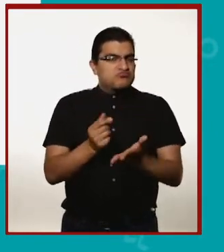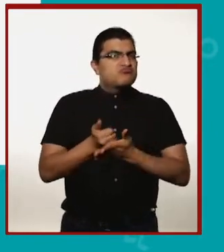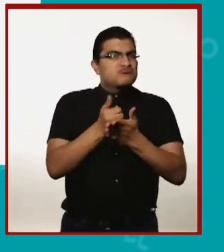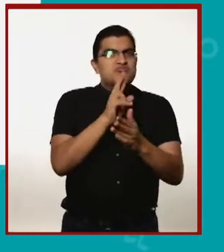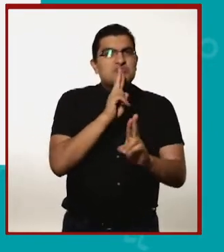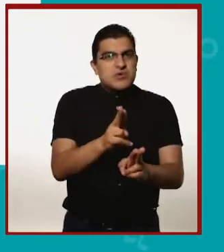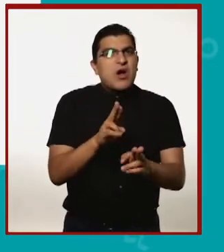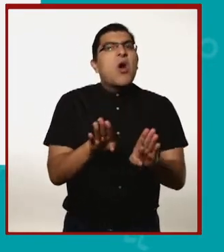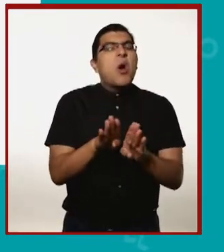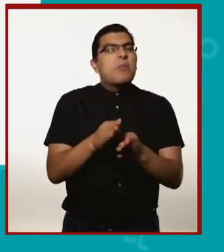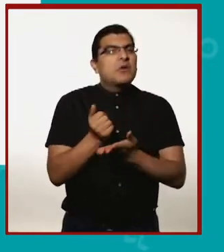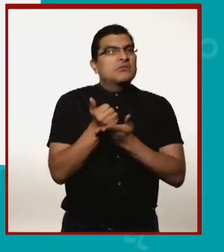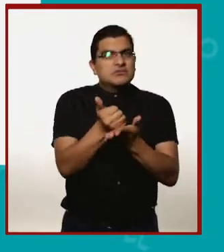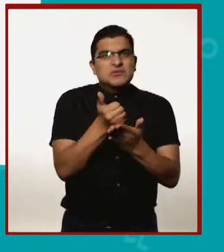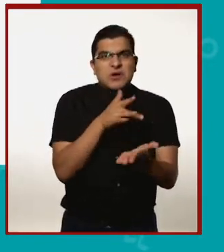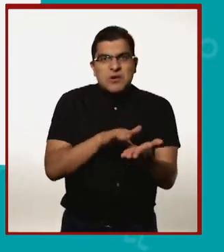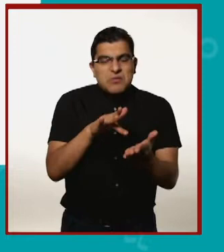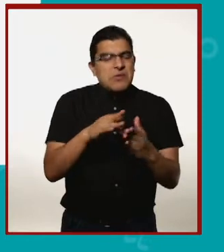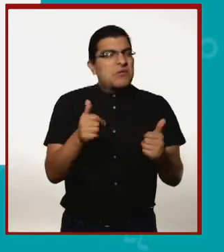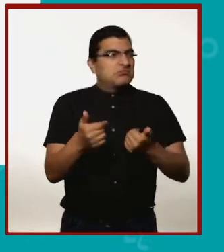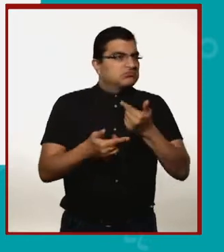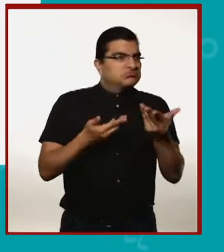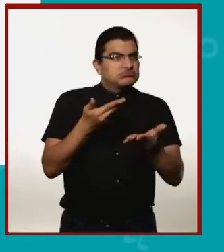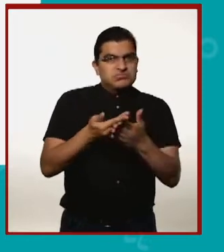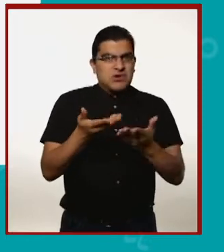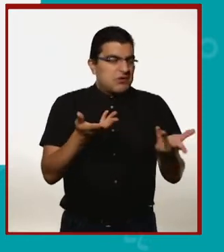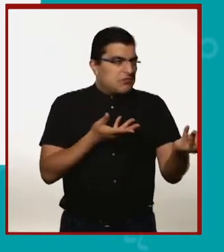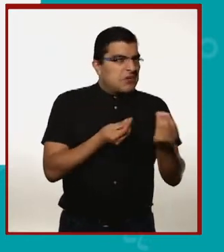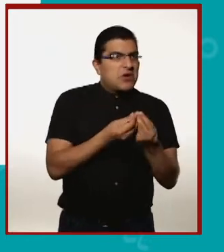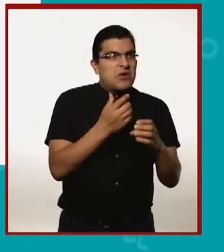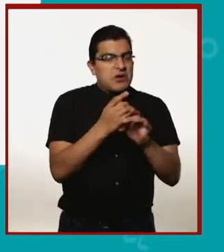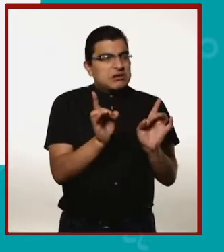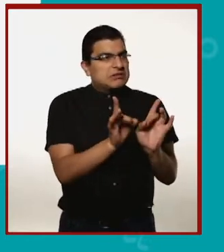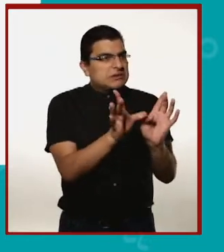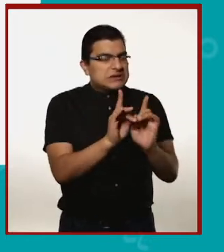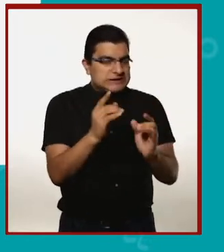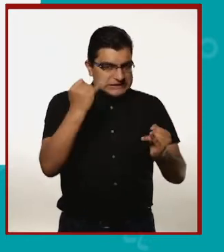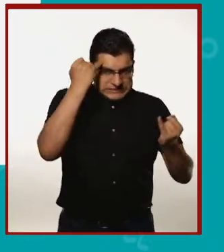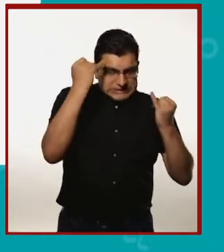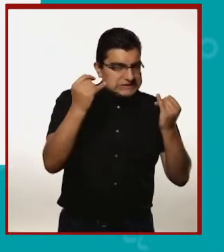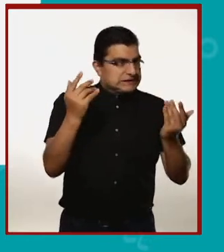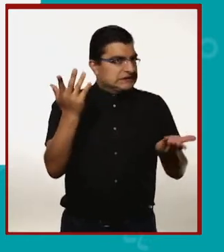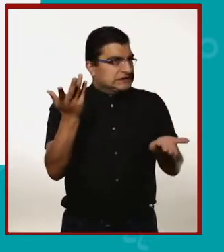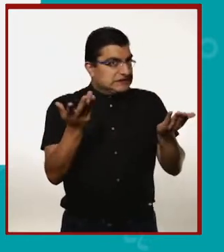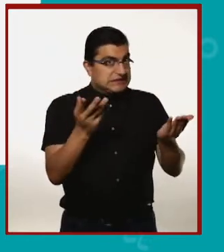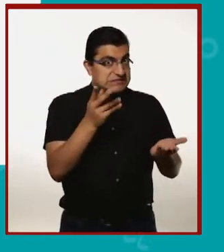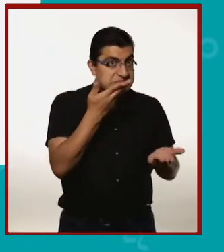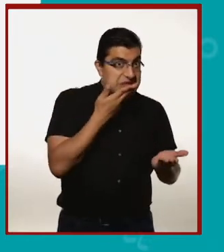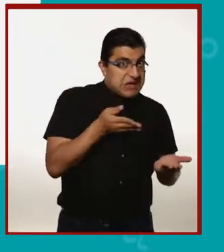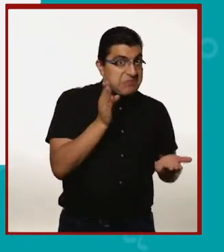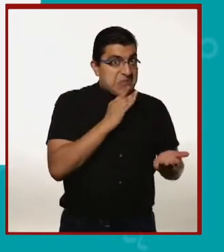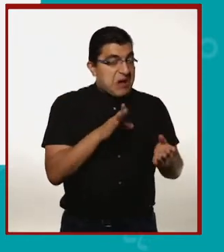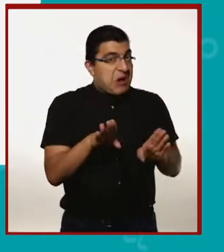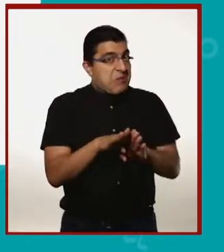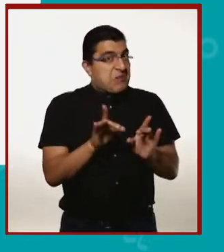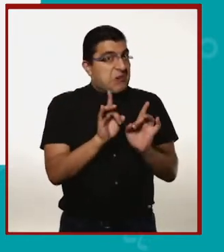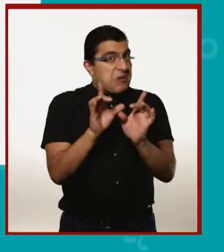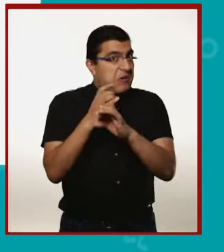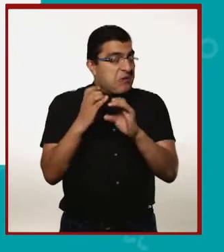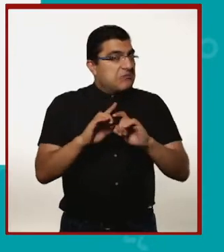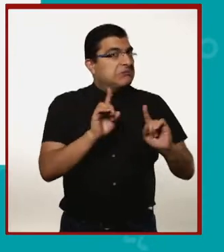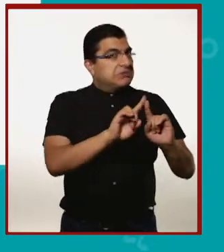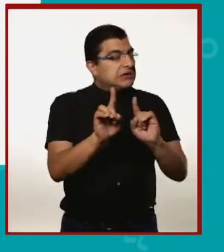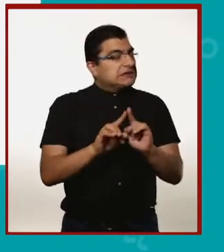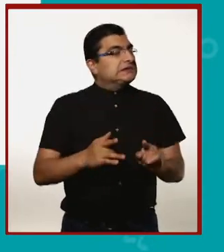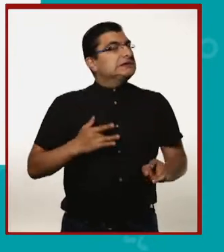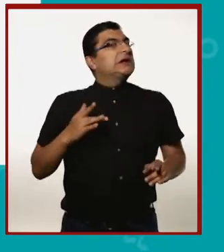proyectos participativos y que puedan tomar posiciones ante los dilemas éticos que presentan distintas